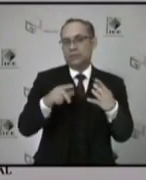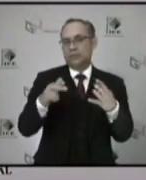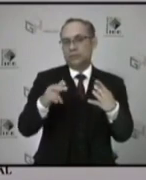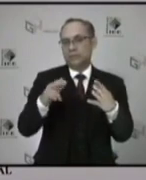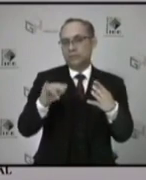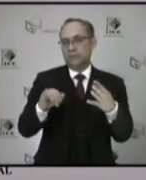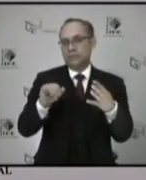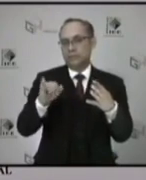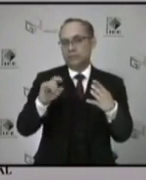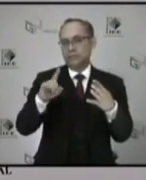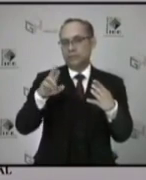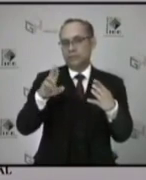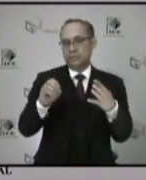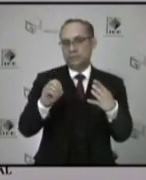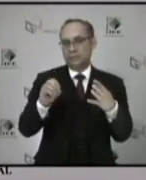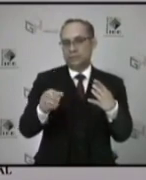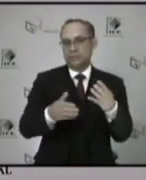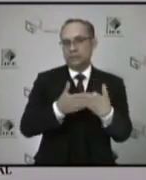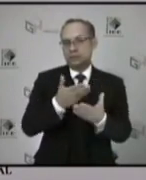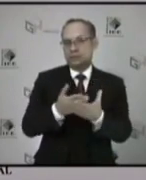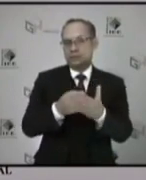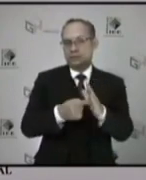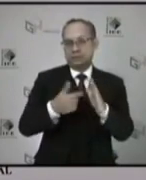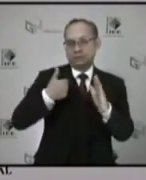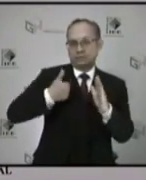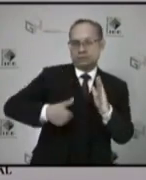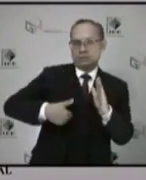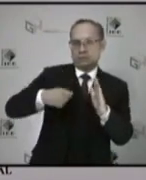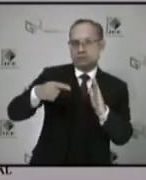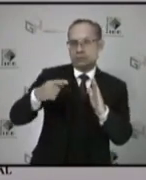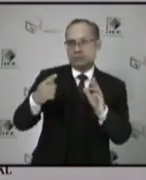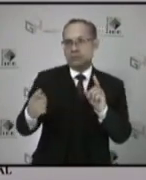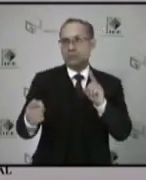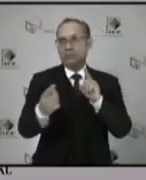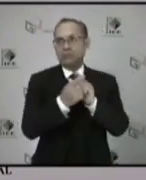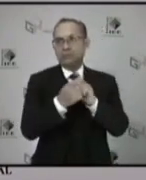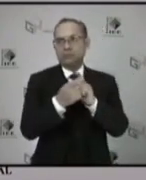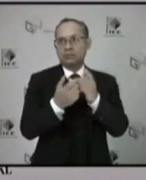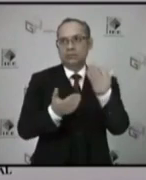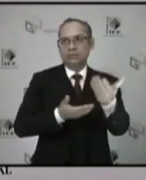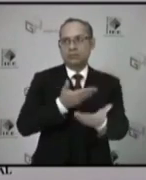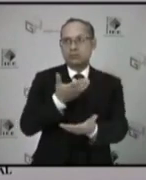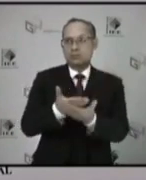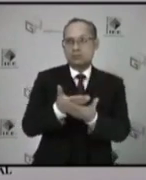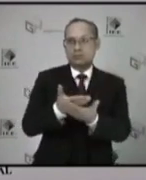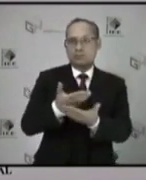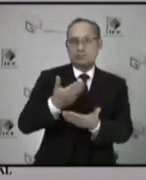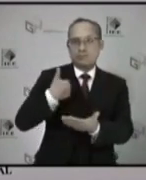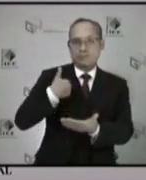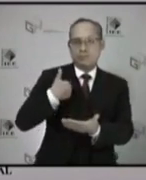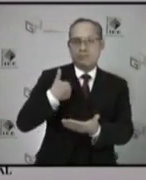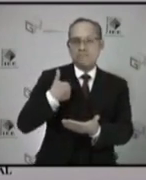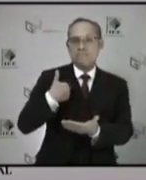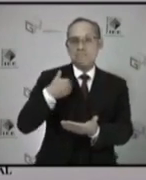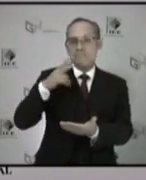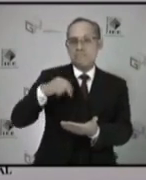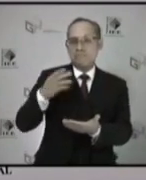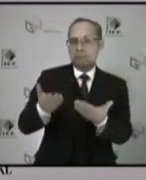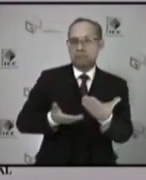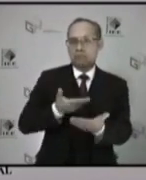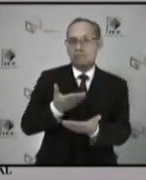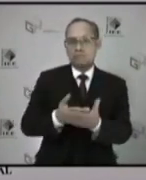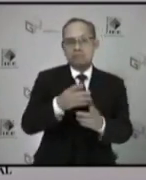descanse, Moisés Jiménez y su servidor, en presencia de él, yo propuse que sacáramos a un candidato ciudadano,